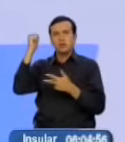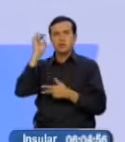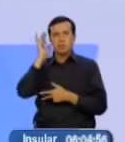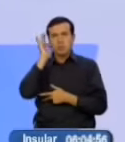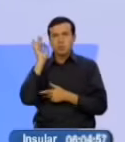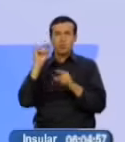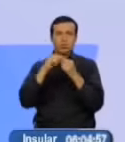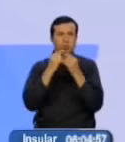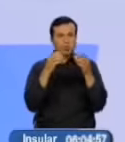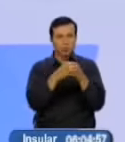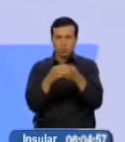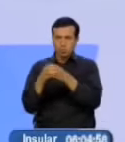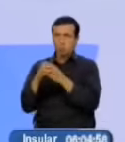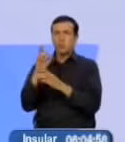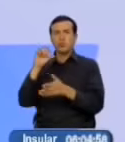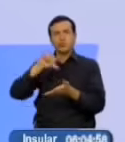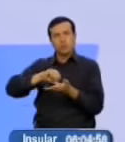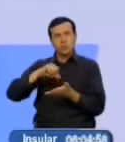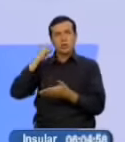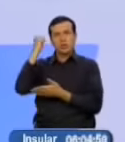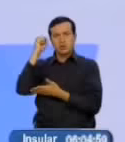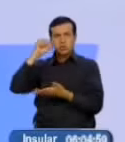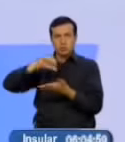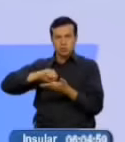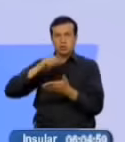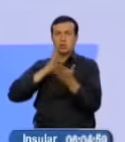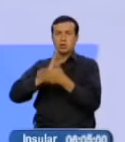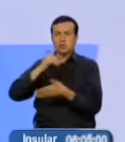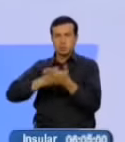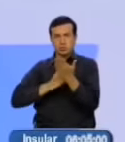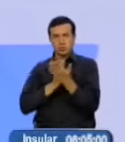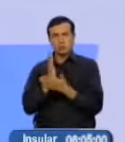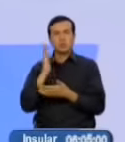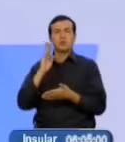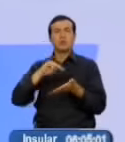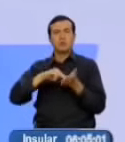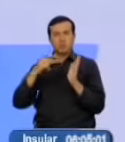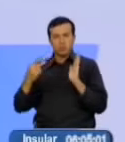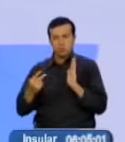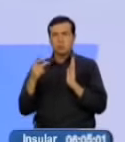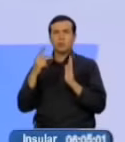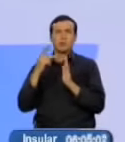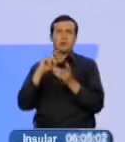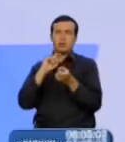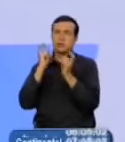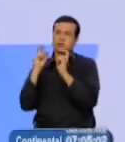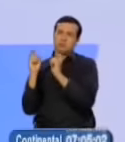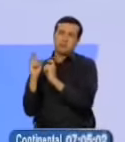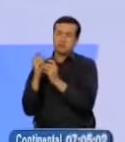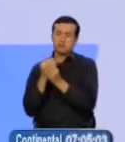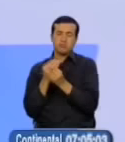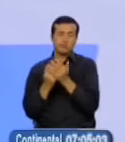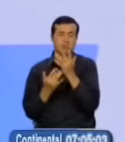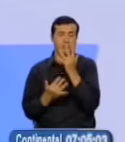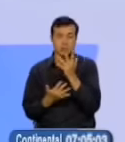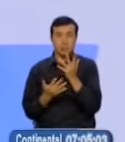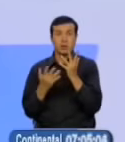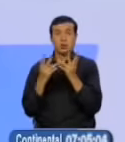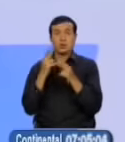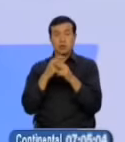las minorías, las ciudades, el derecho a la ciudad, el acceso a las tecnologías, la innovación democrática, que son los temas que tal